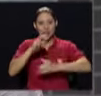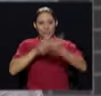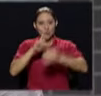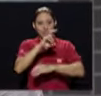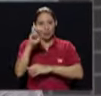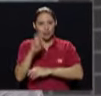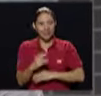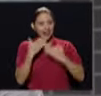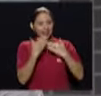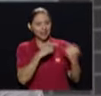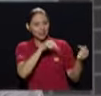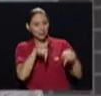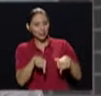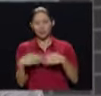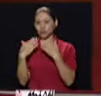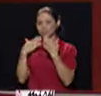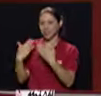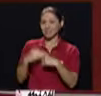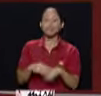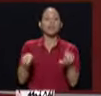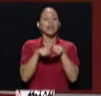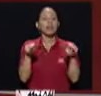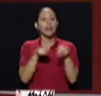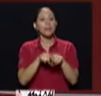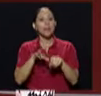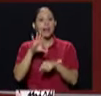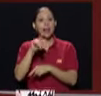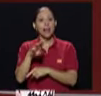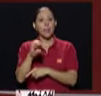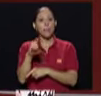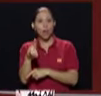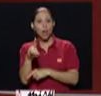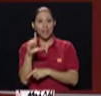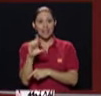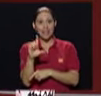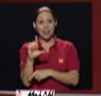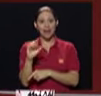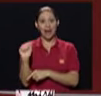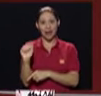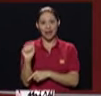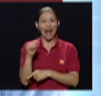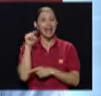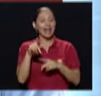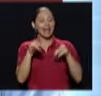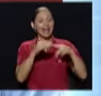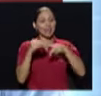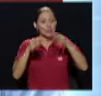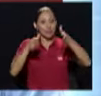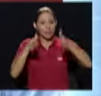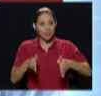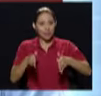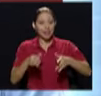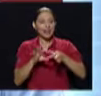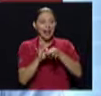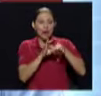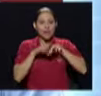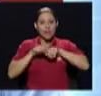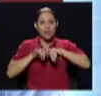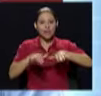Gracias por estar con nosotros. Muchas gracias. Y además nos acompaña Lepo Linkimer Abarca, quien es sismólogo de la Red Sismológica Nacional de la